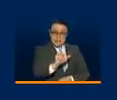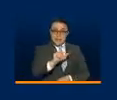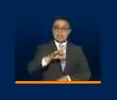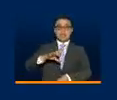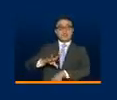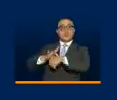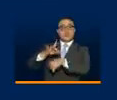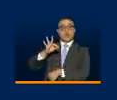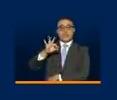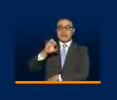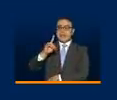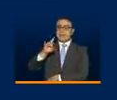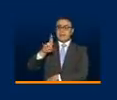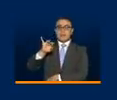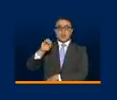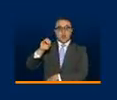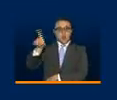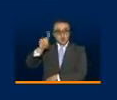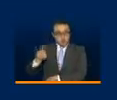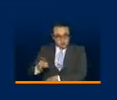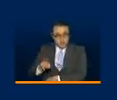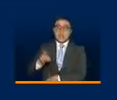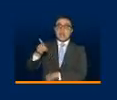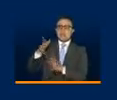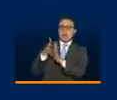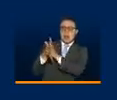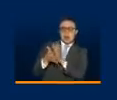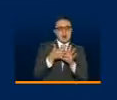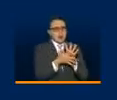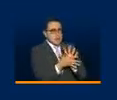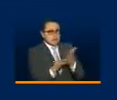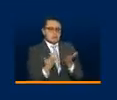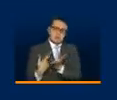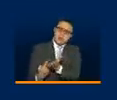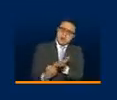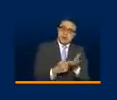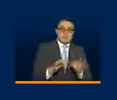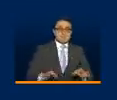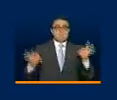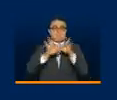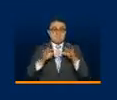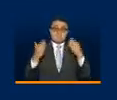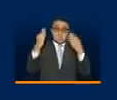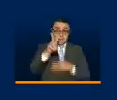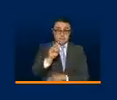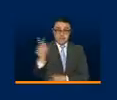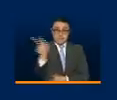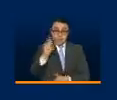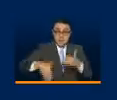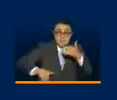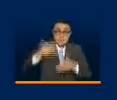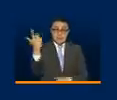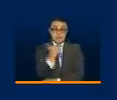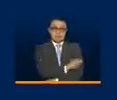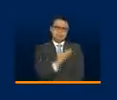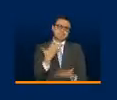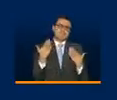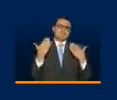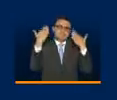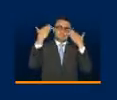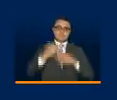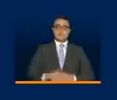Tedros, expresando la importancia que tiene para nuestro país dar este paso el 20 de febrero y sobre todo